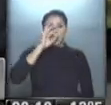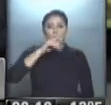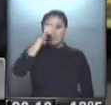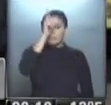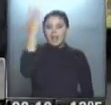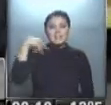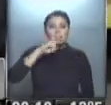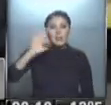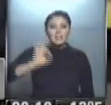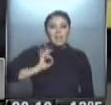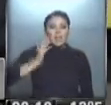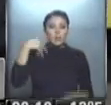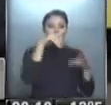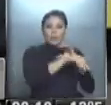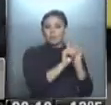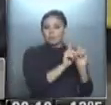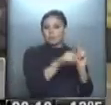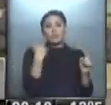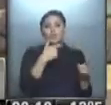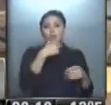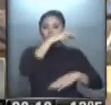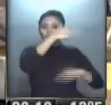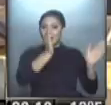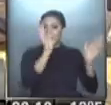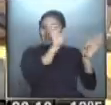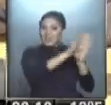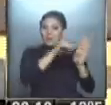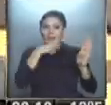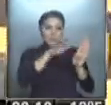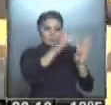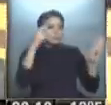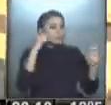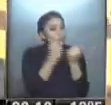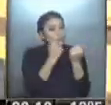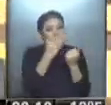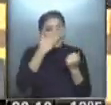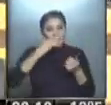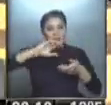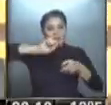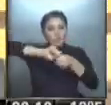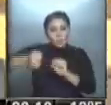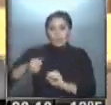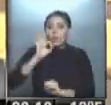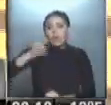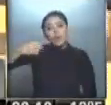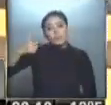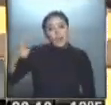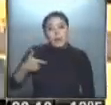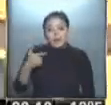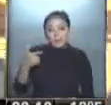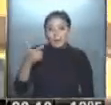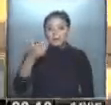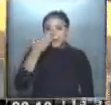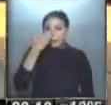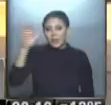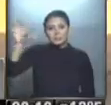hace 20 años guardados nosotros tomamos la decisión de abrir los registrar y destruir o también armas que fueron